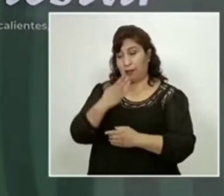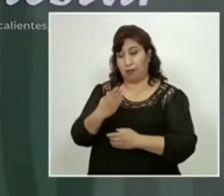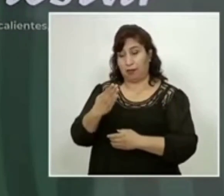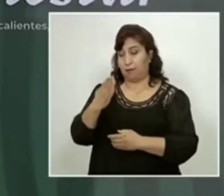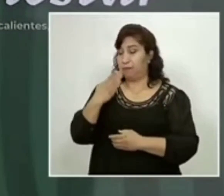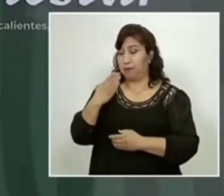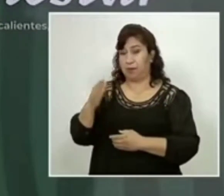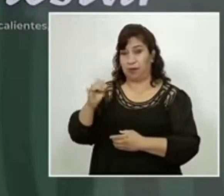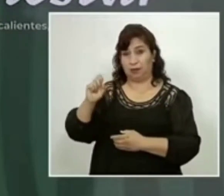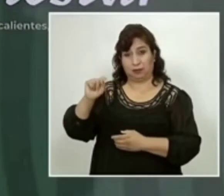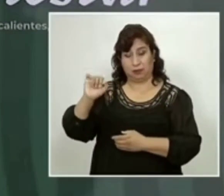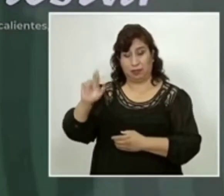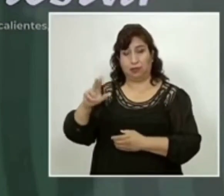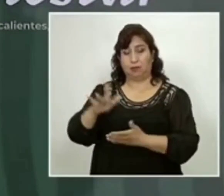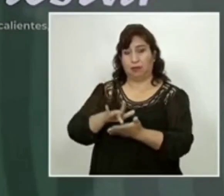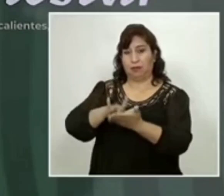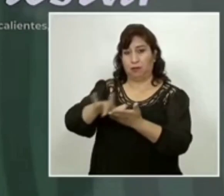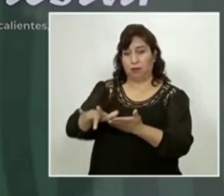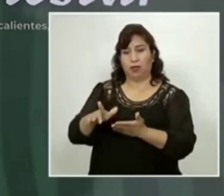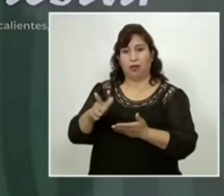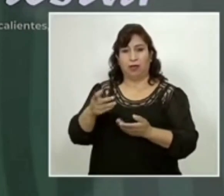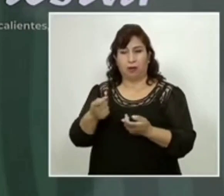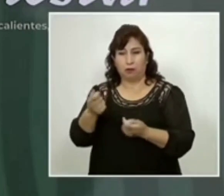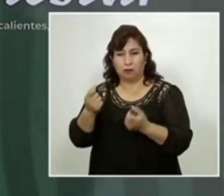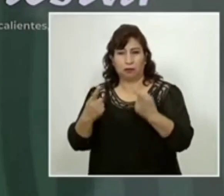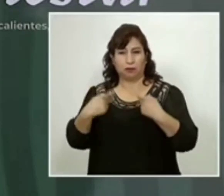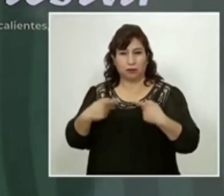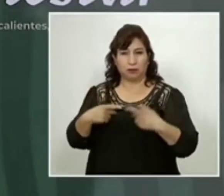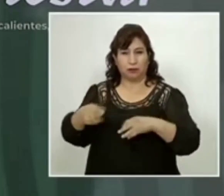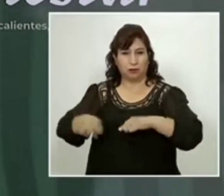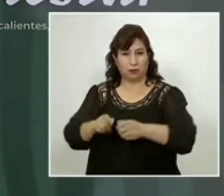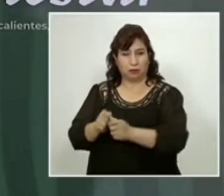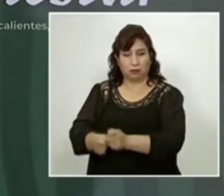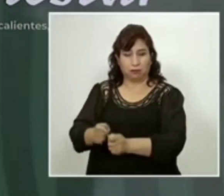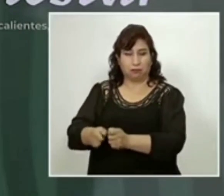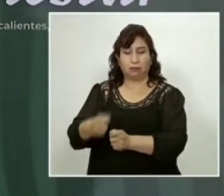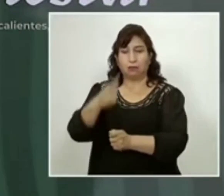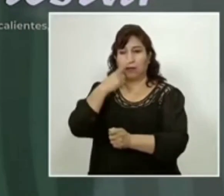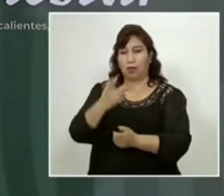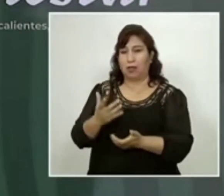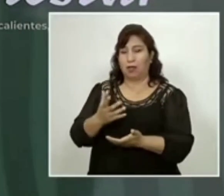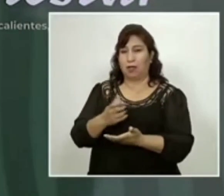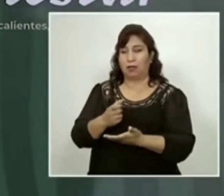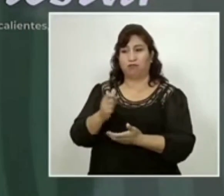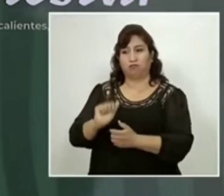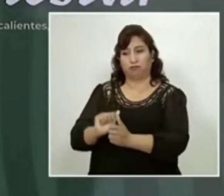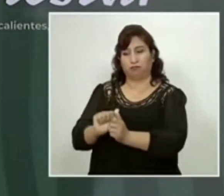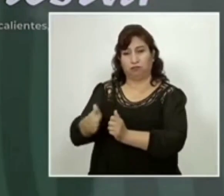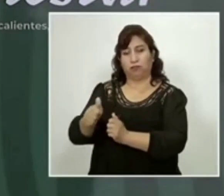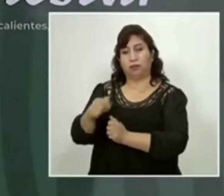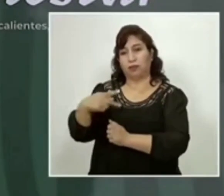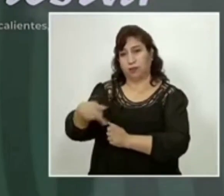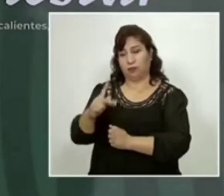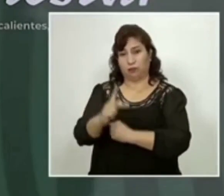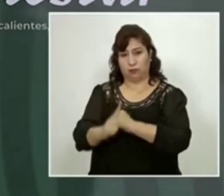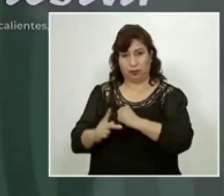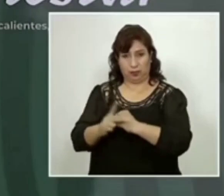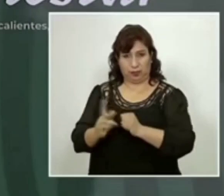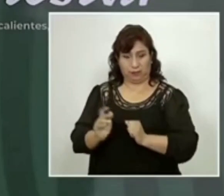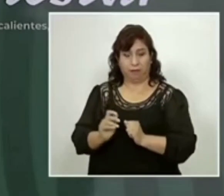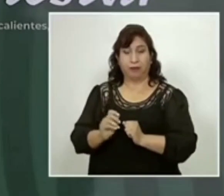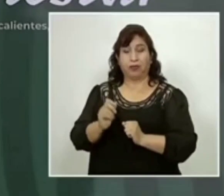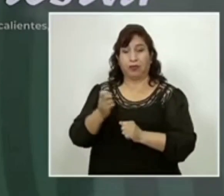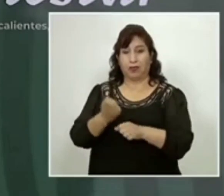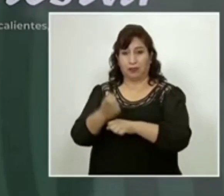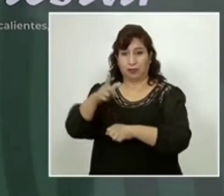se apoya a los pequeños y medianos productores con el fin de alcanzar la autosuficiencia alimentaria en el país. A nivel estatal,